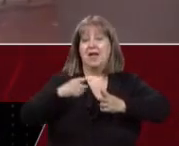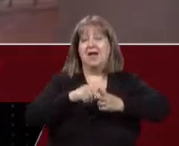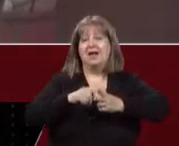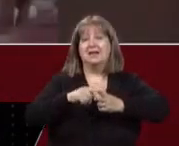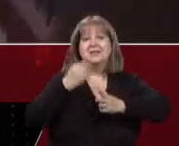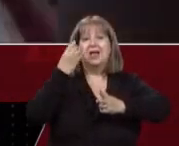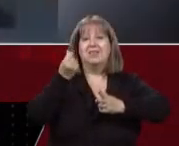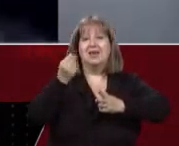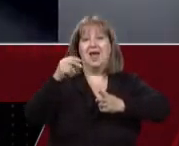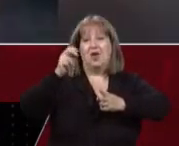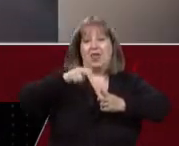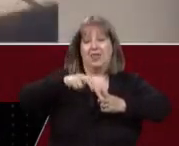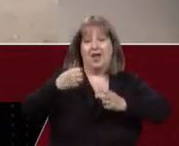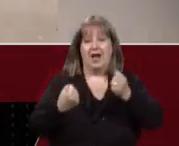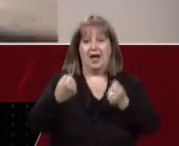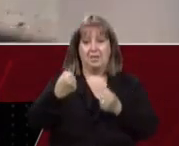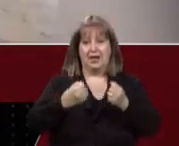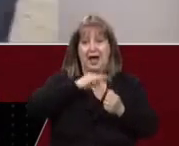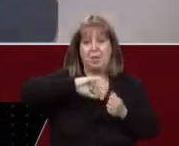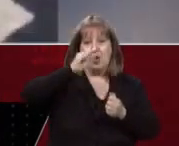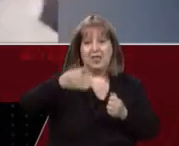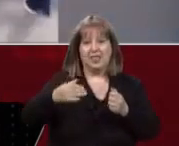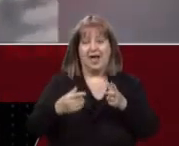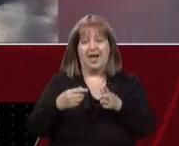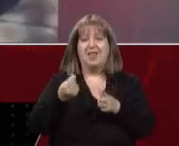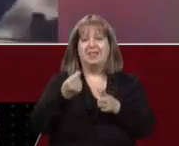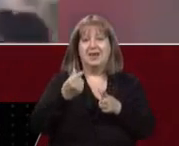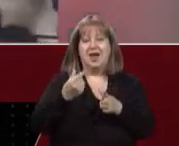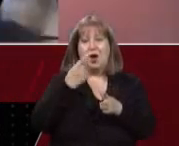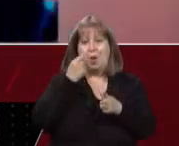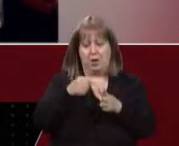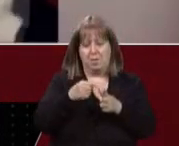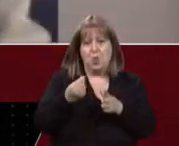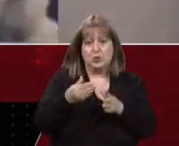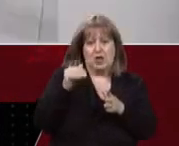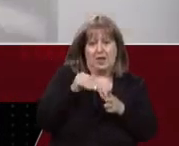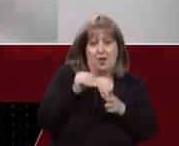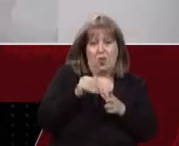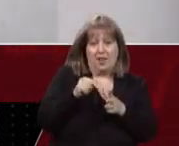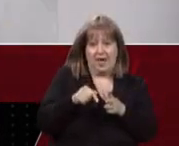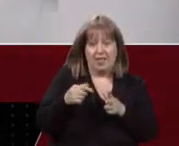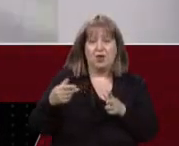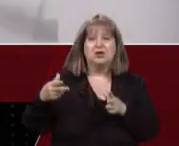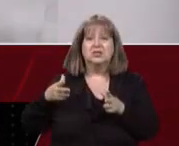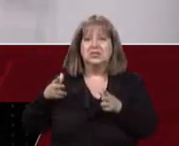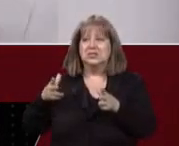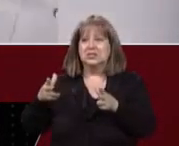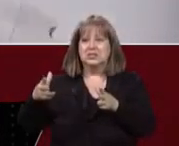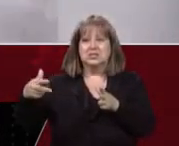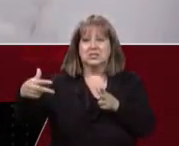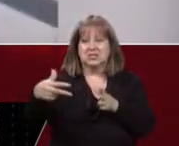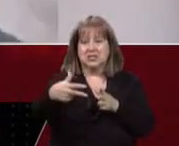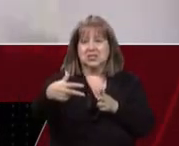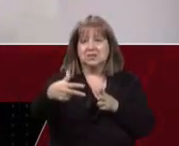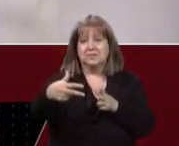venía transportando y es por eso que habría hecho esta emboscada como no podrían no pudieron pararlo y quitarle el dinero